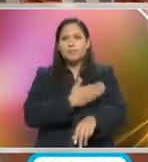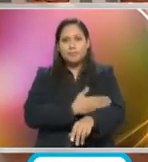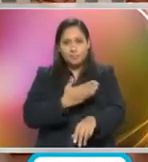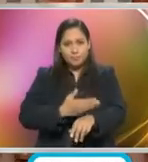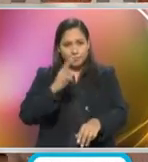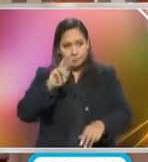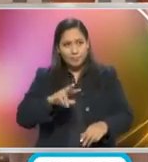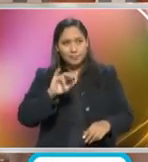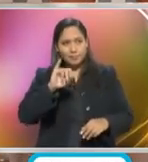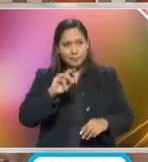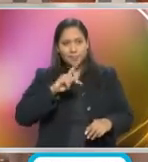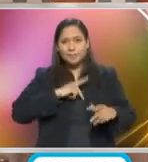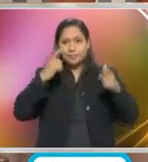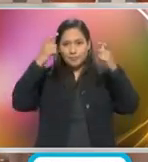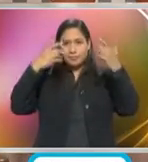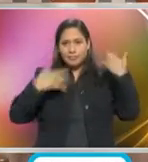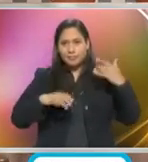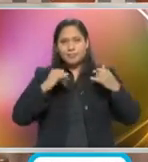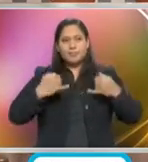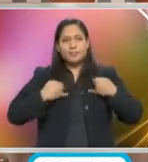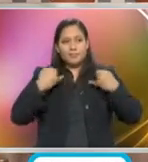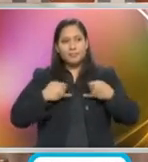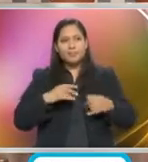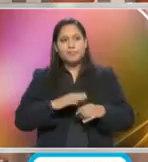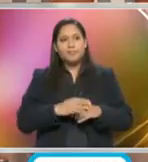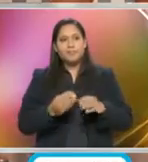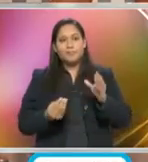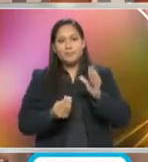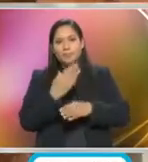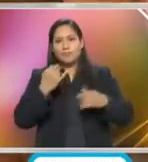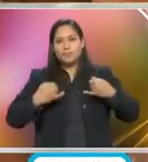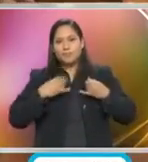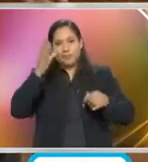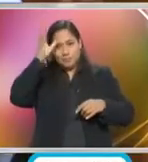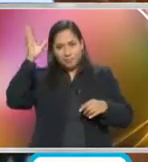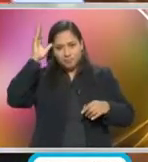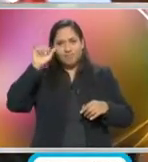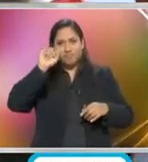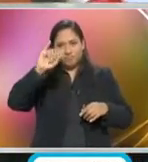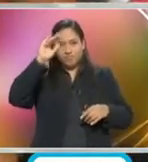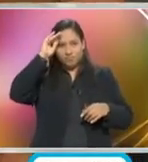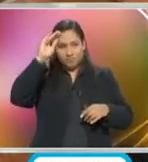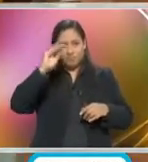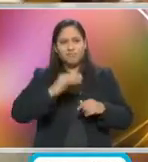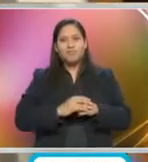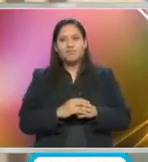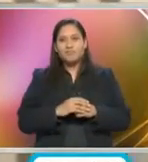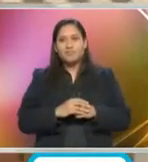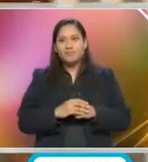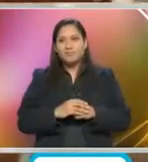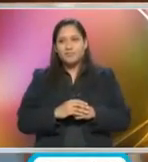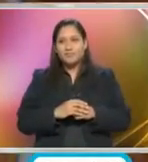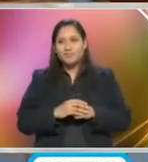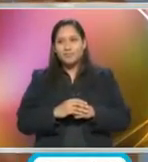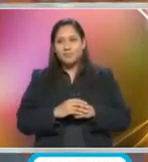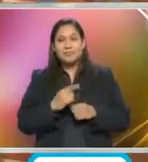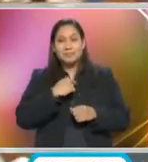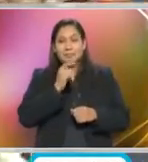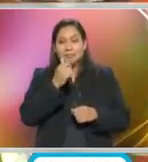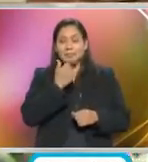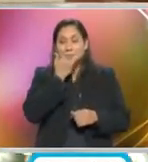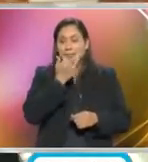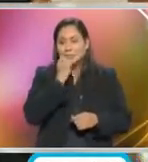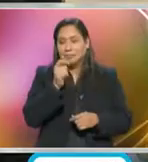¿verdad? Sí, mi mariachi juvenil, nuevo juvenil azteca. ¡Oh! Sí, ¡eso es todo! Ya me andaba regando,